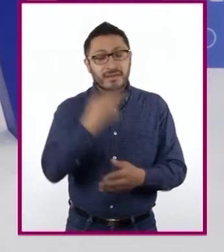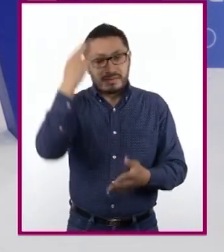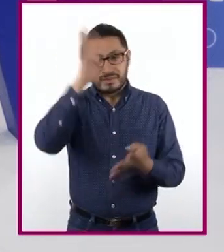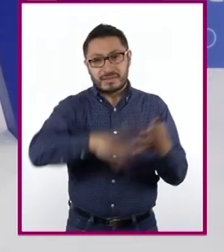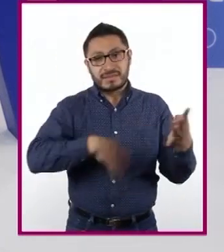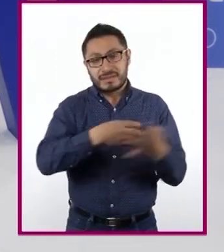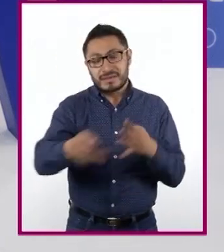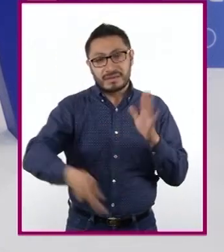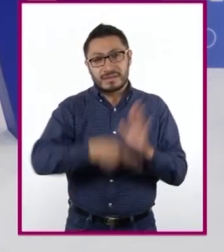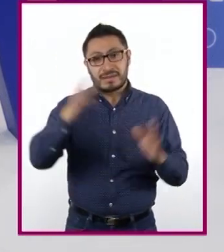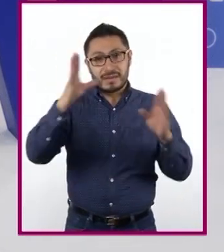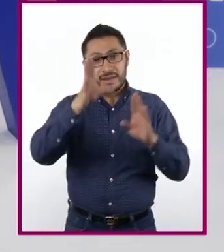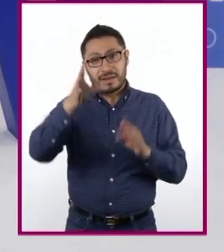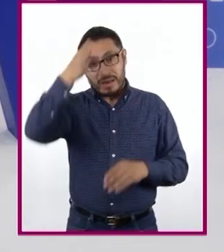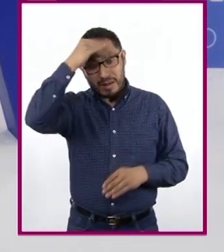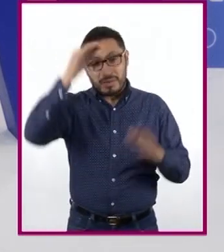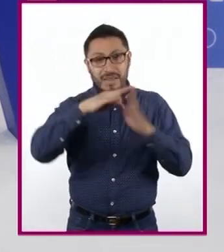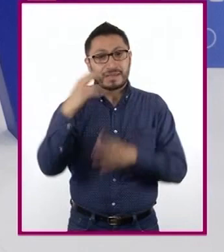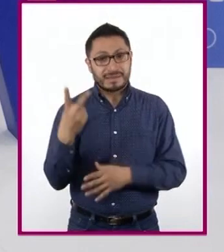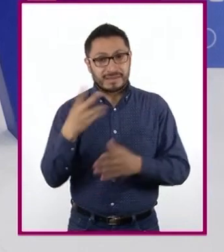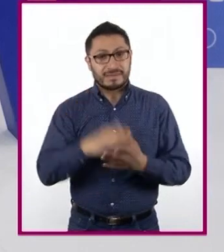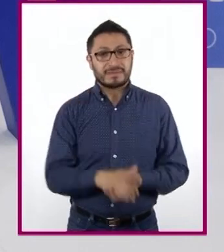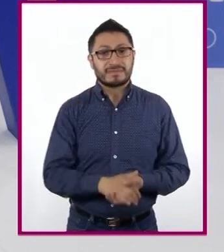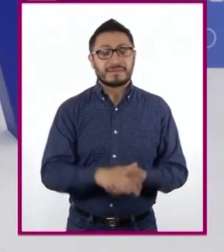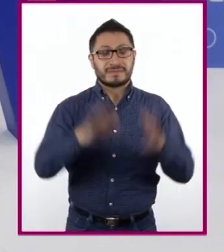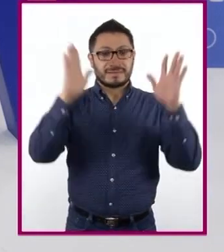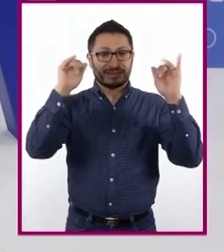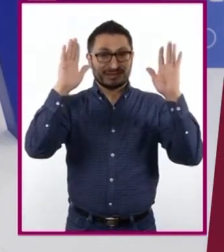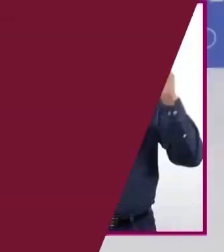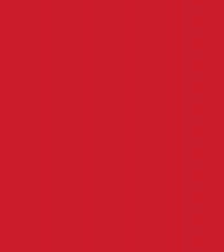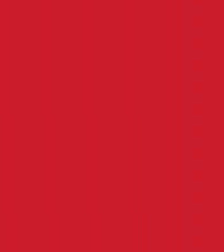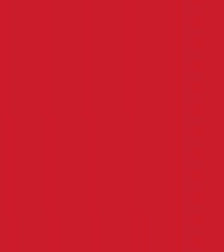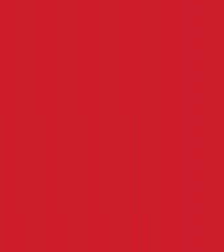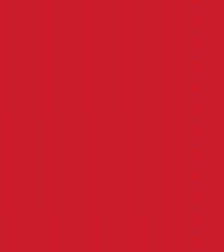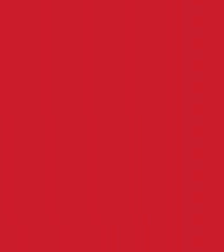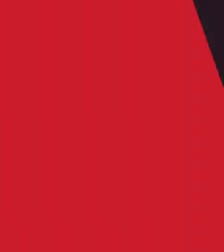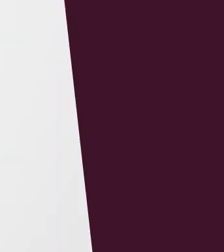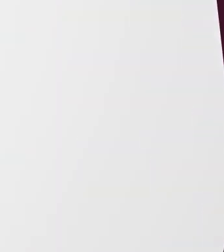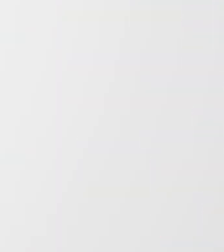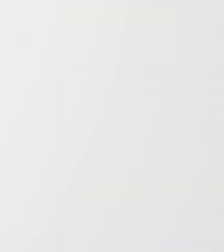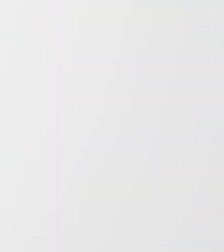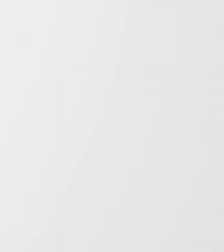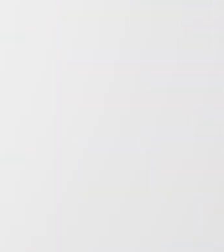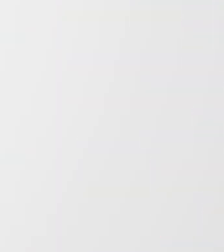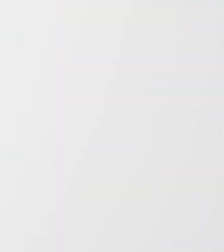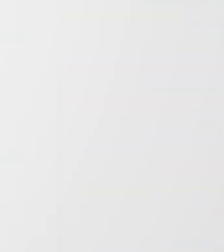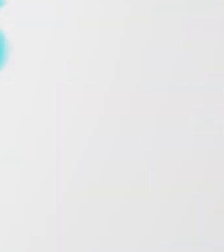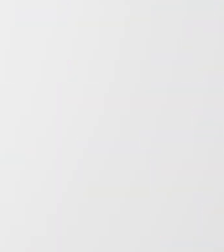repeticiones de Aprende en Casa 2. ¡Hasta la próxima!